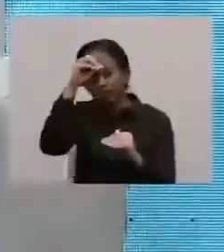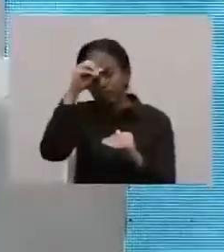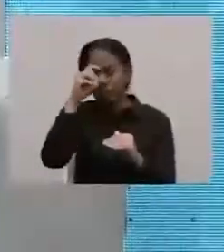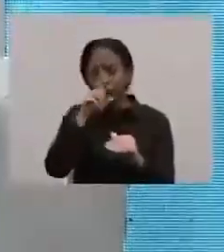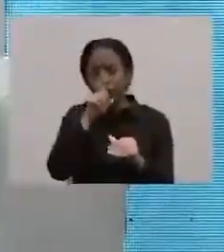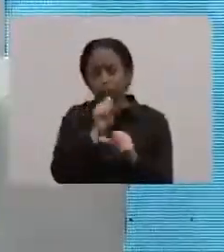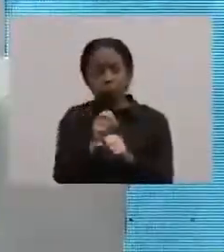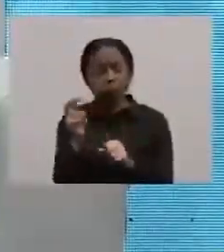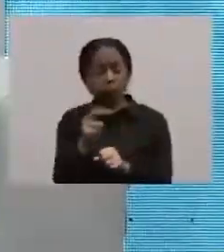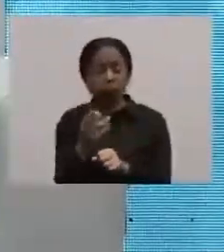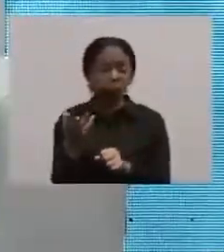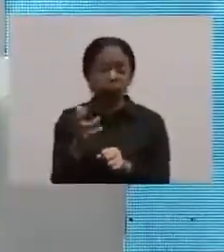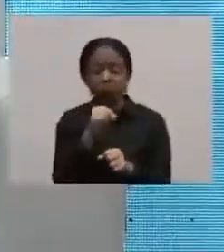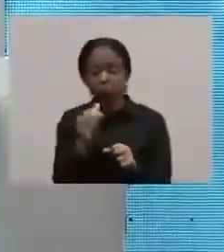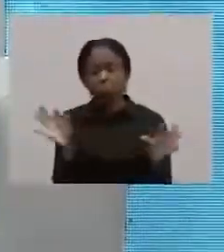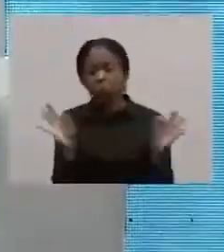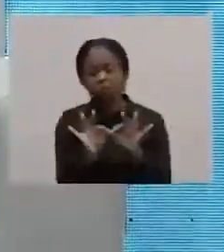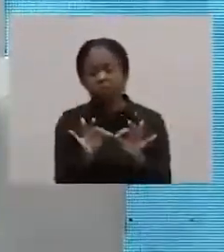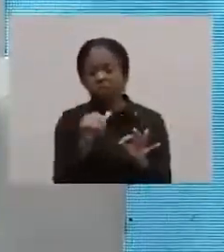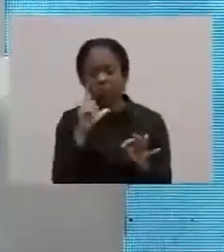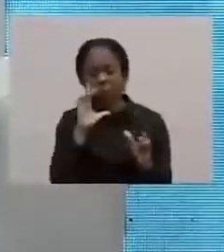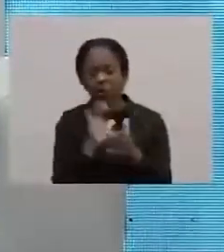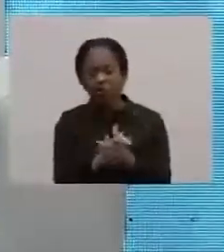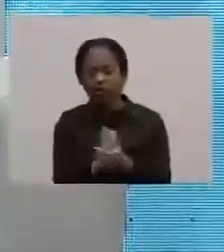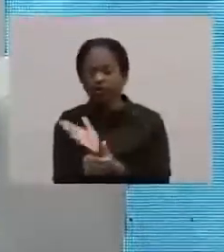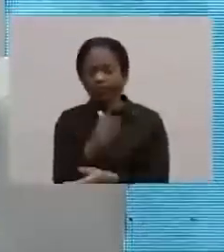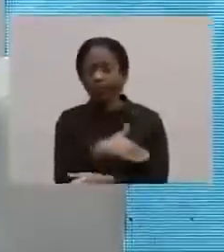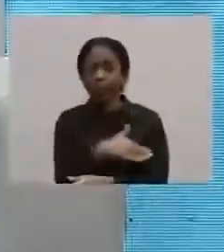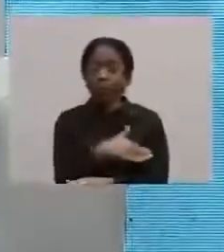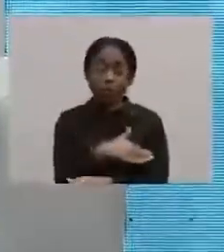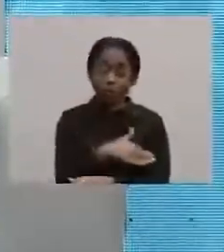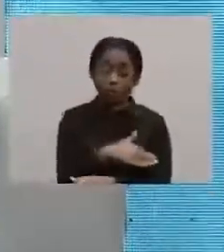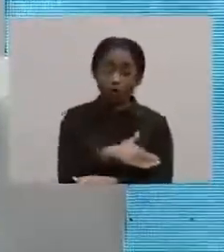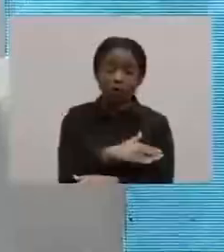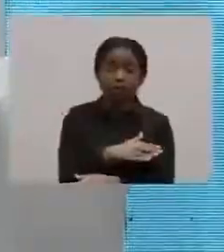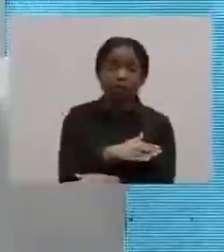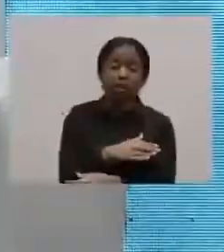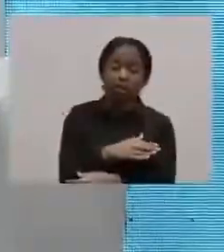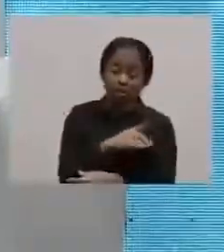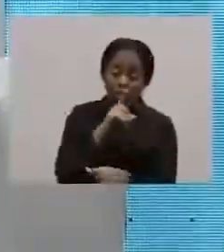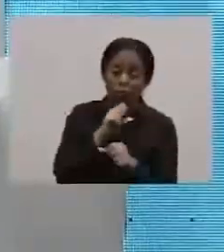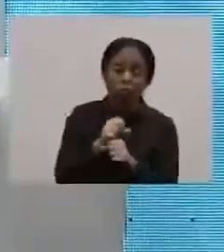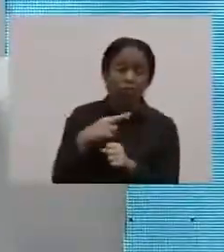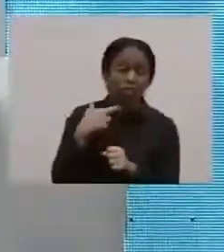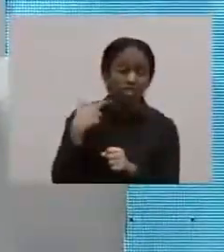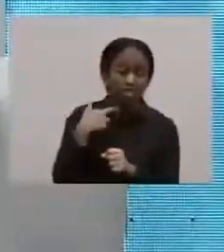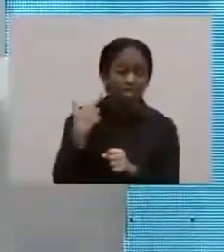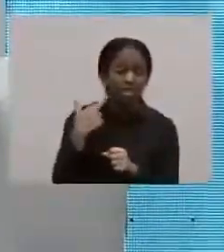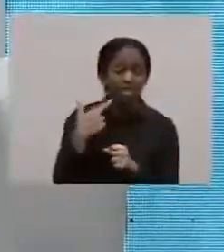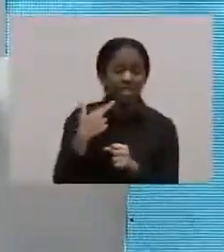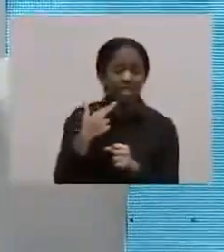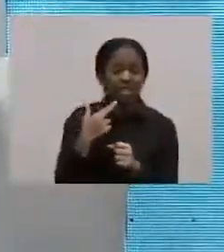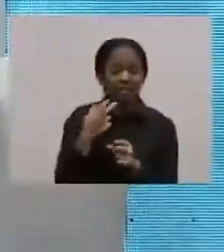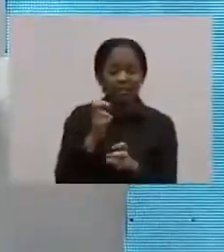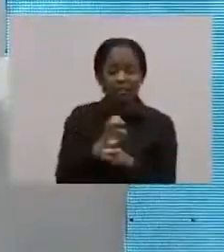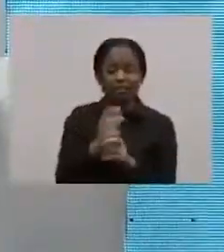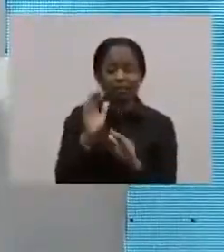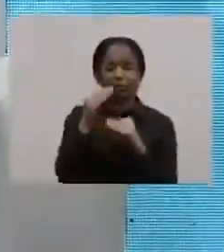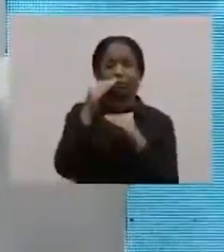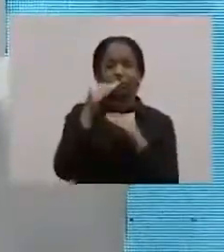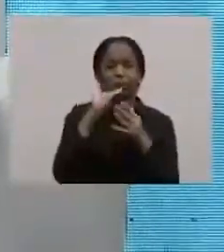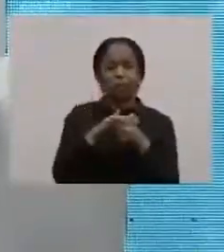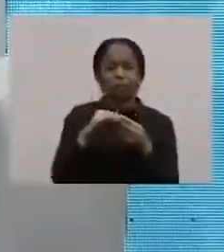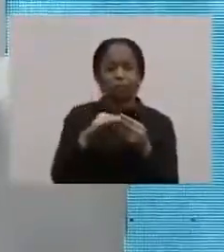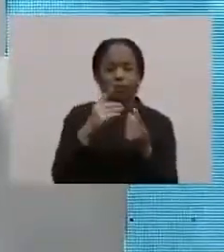esa idea es adversa y que no la queremos, hay unos riesgos de cercenar también la libertad del que opina